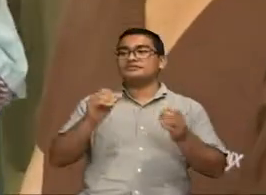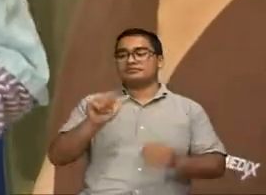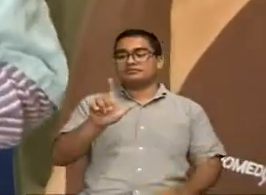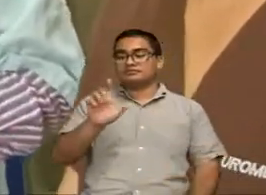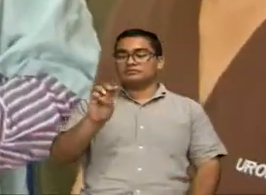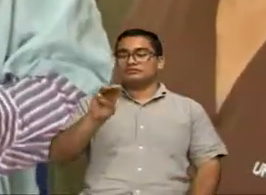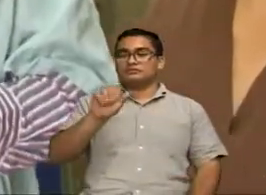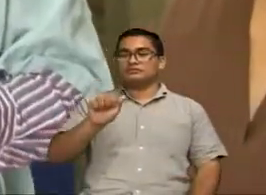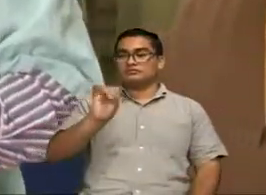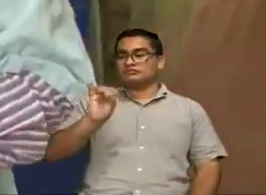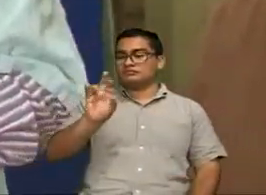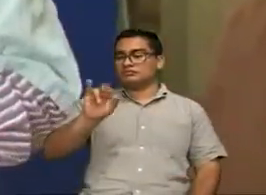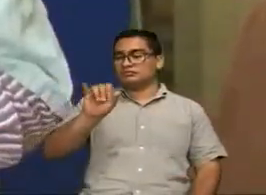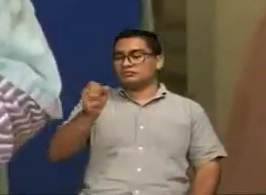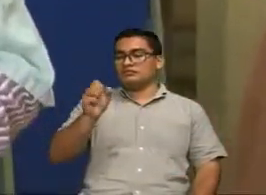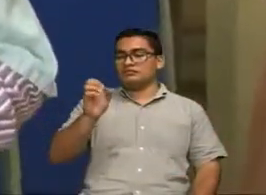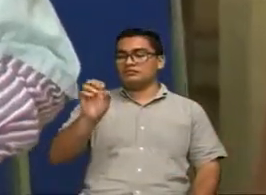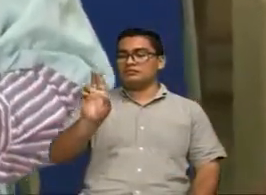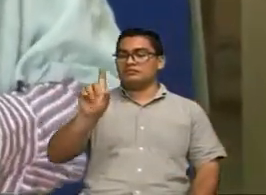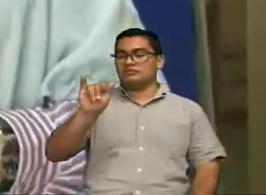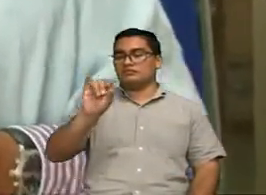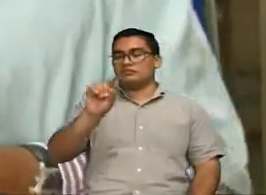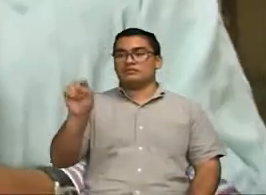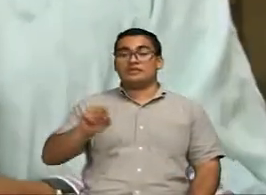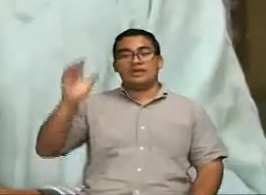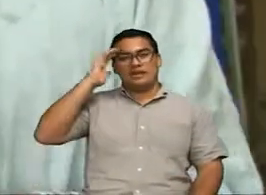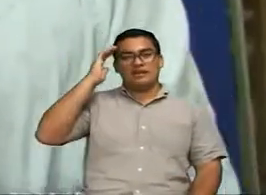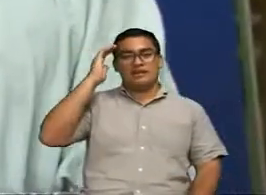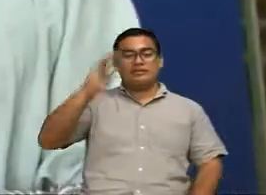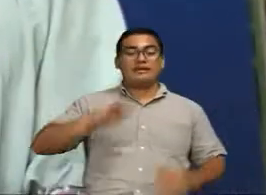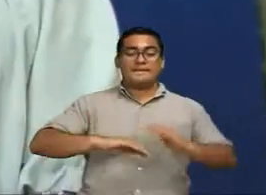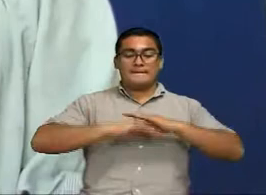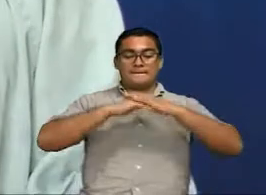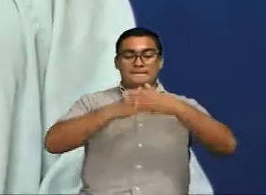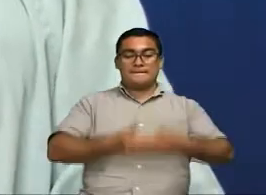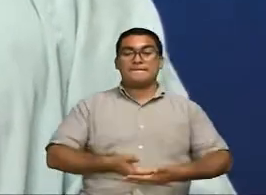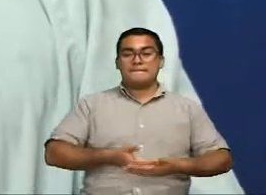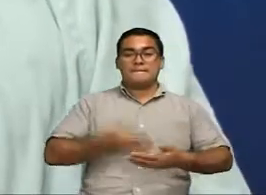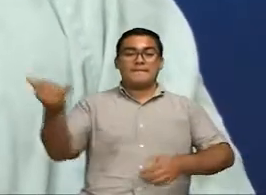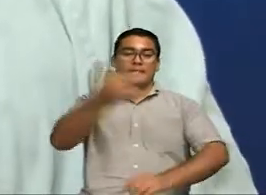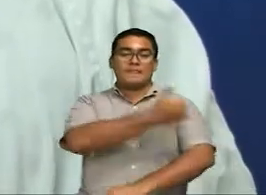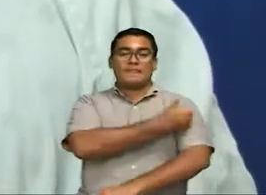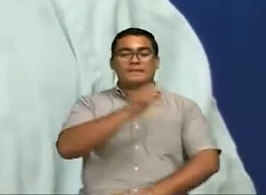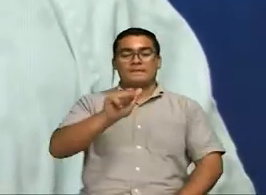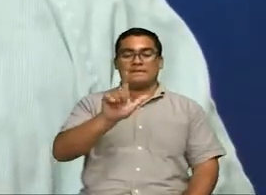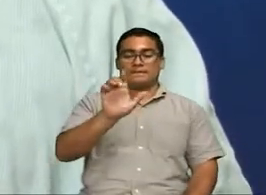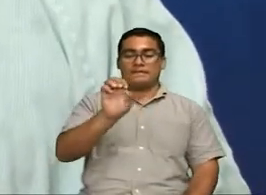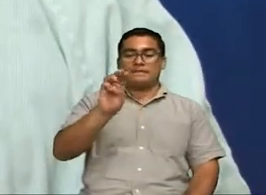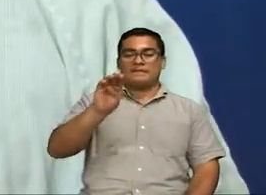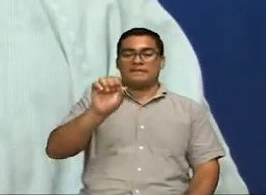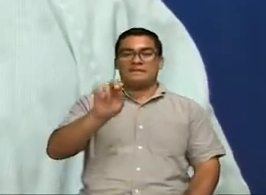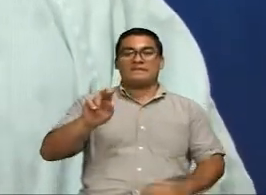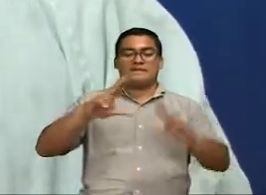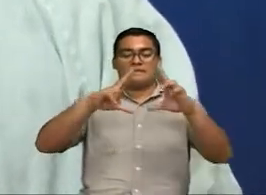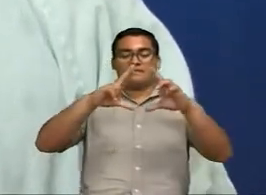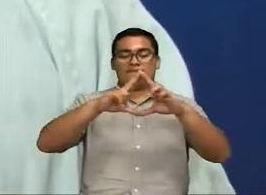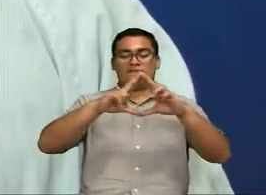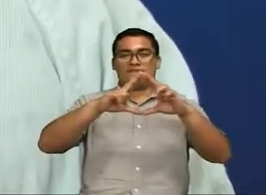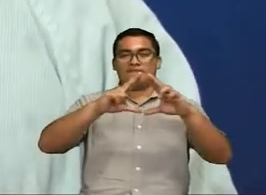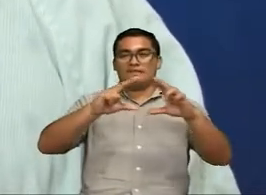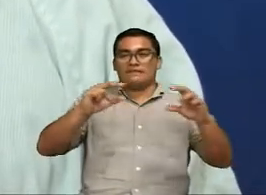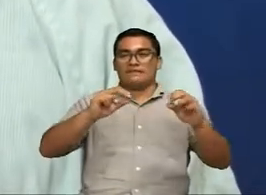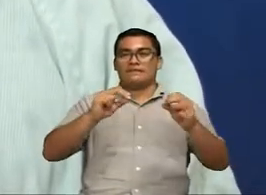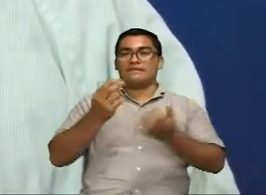Almayris Ortiz, jefa de la del área de obstetricia del Hospital Alemán Nicaragüense. Espero,